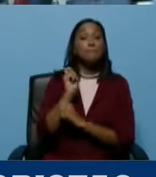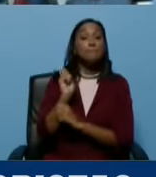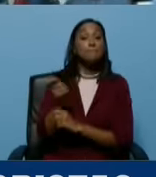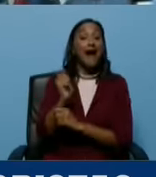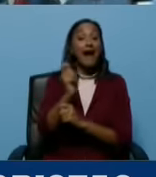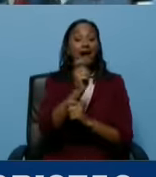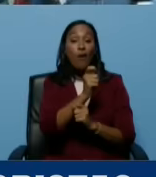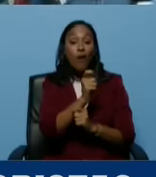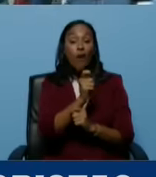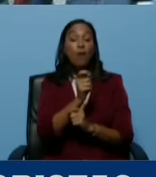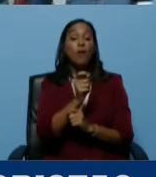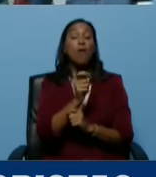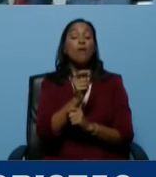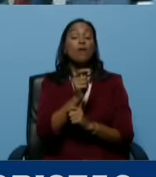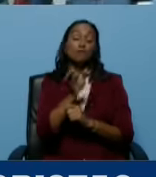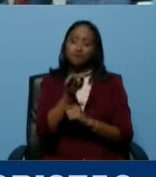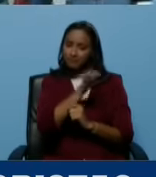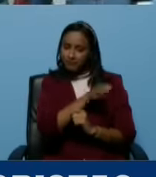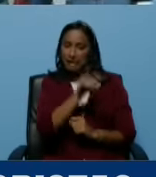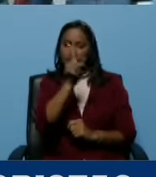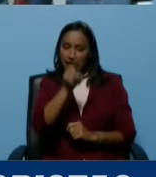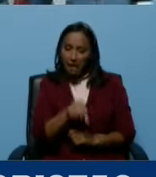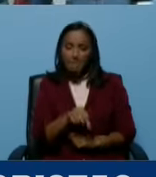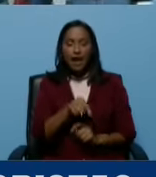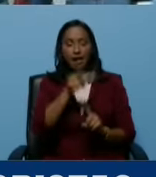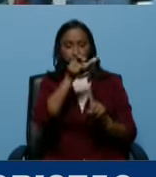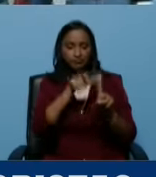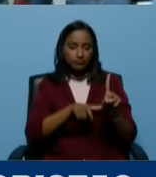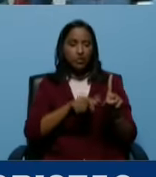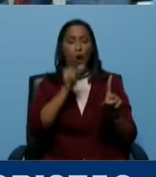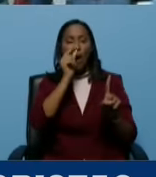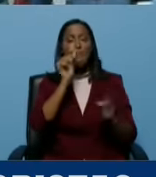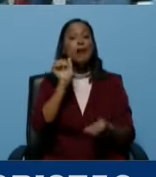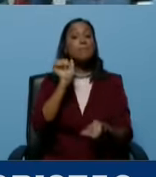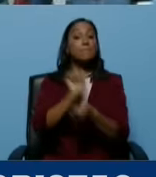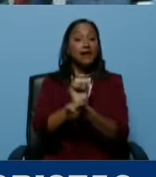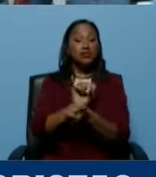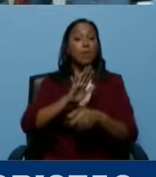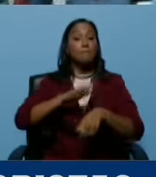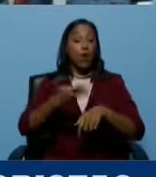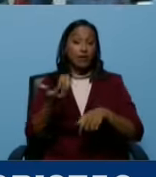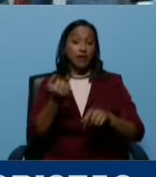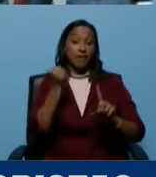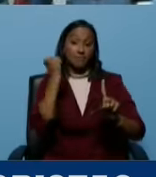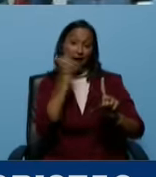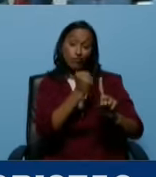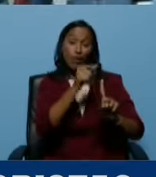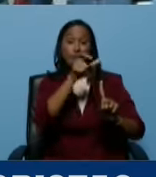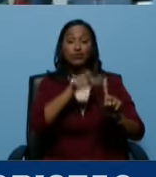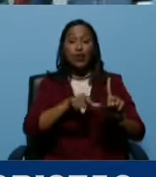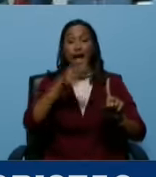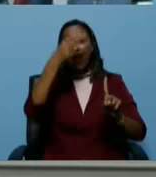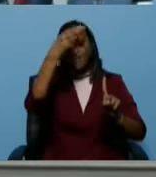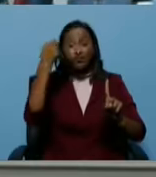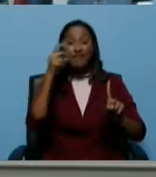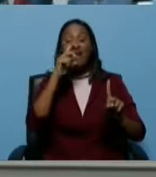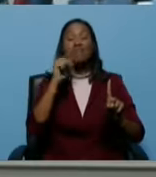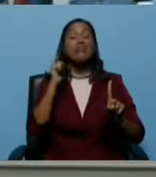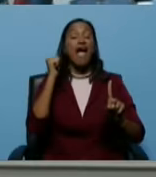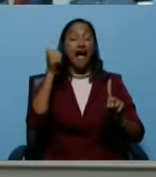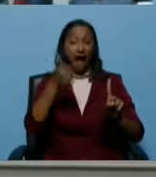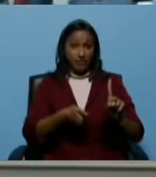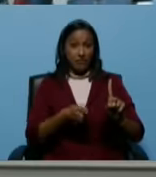años de cárcel por haber asesinado a un inocente. Veamos aquí una foto, por cierto, con sus jefes